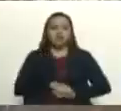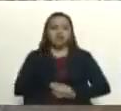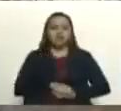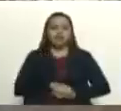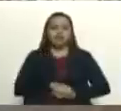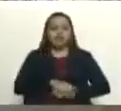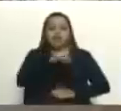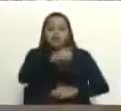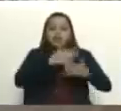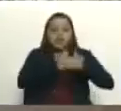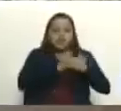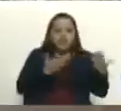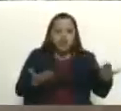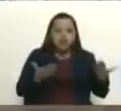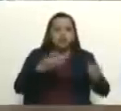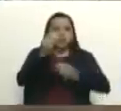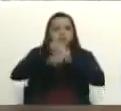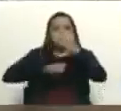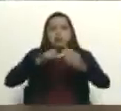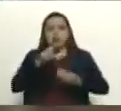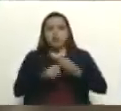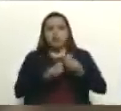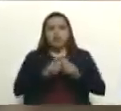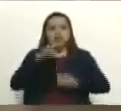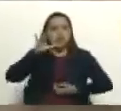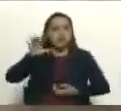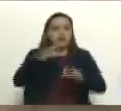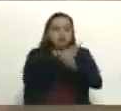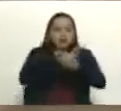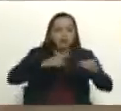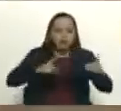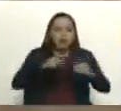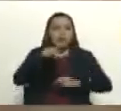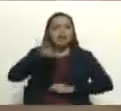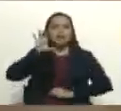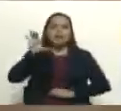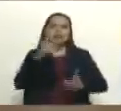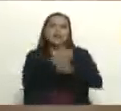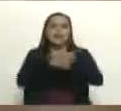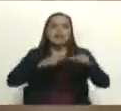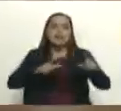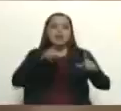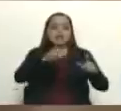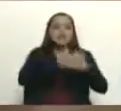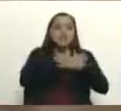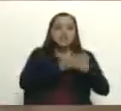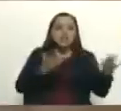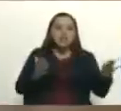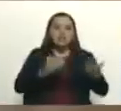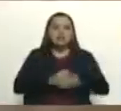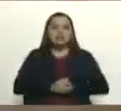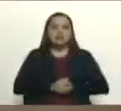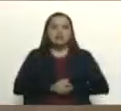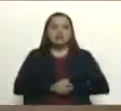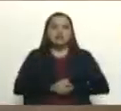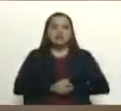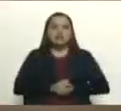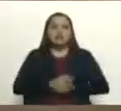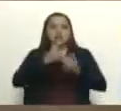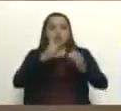Esa entrega por forjar esta patria democrática, esta patria libre, esa entrega se la debemos a